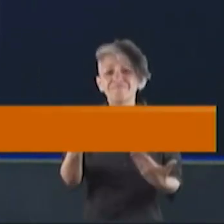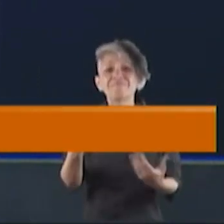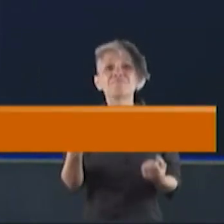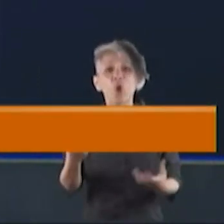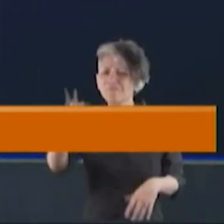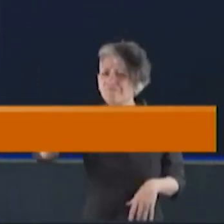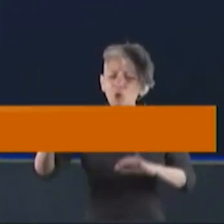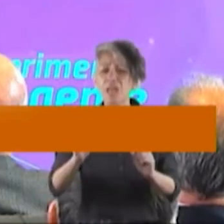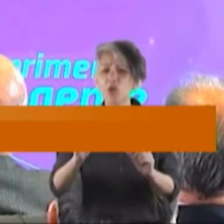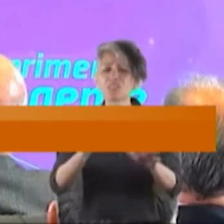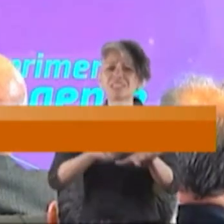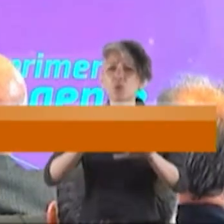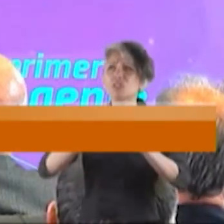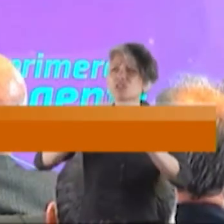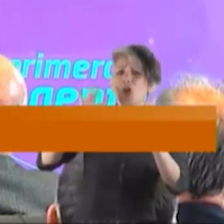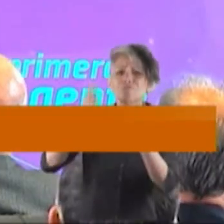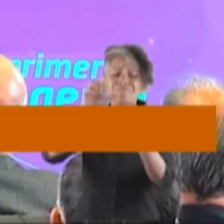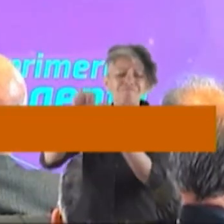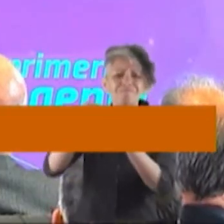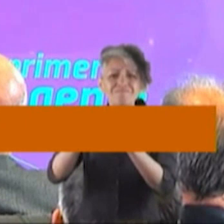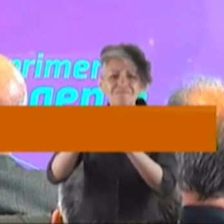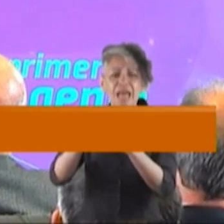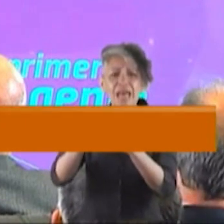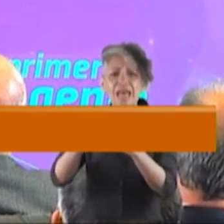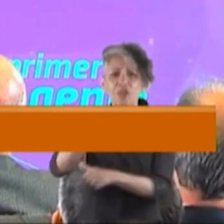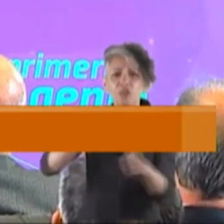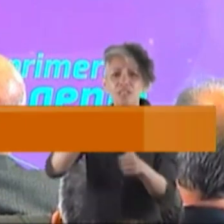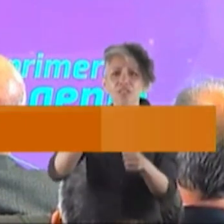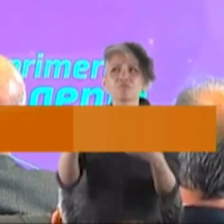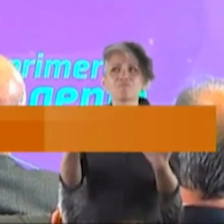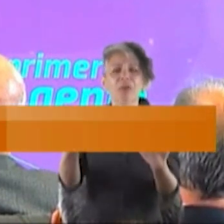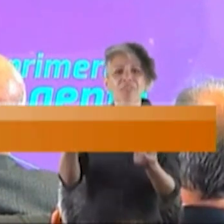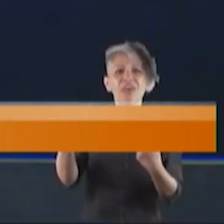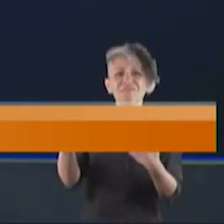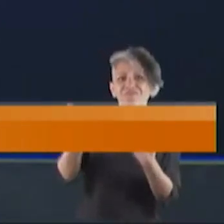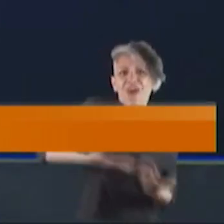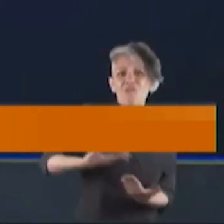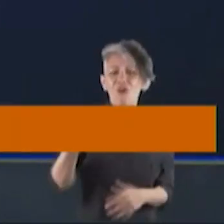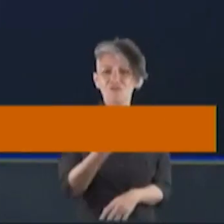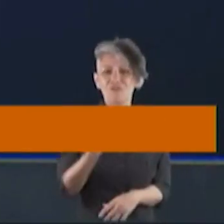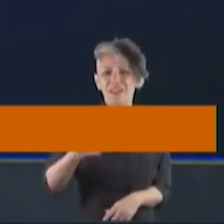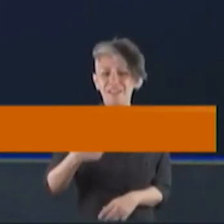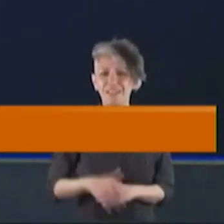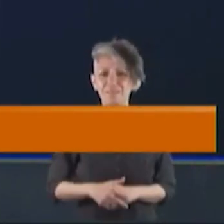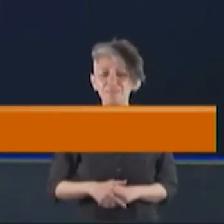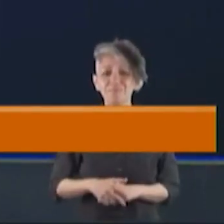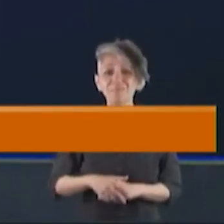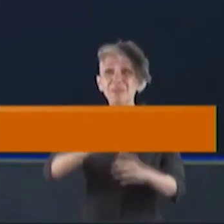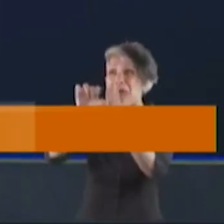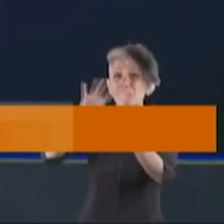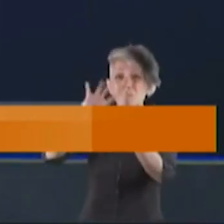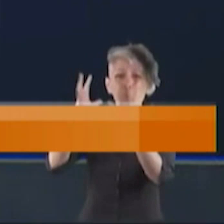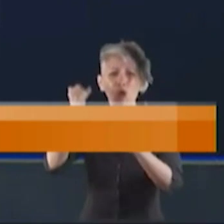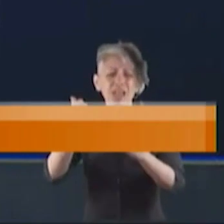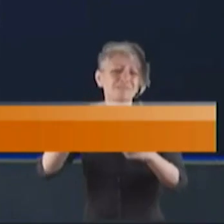entender todo lo relacionado a esta cuestión este Marlene que tiene que ver primero y principal con la candidatura